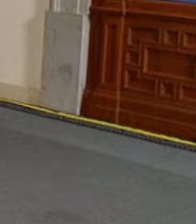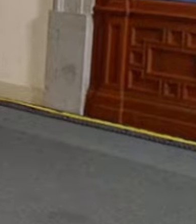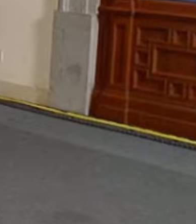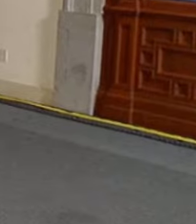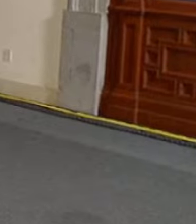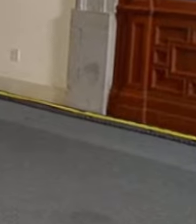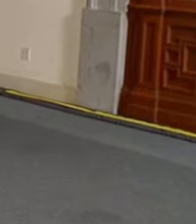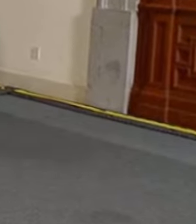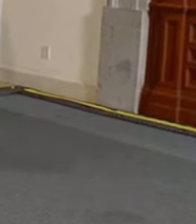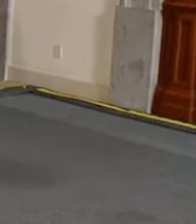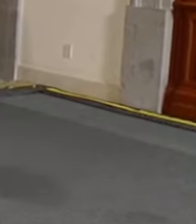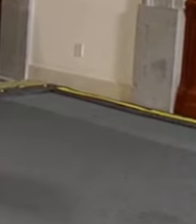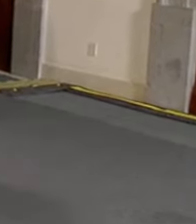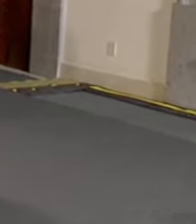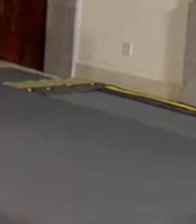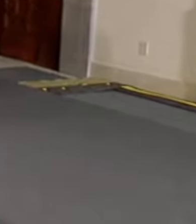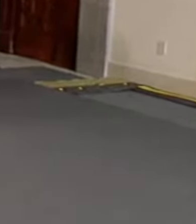Buenos días.